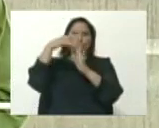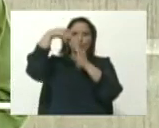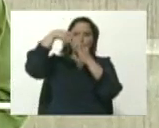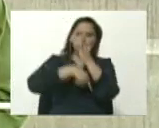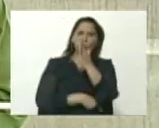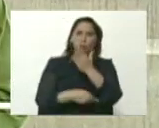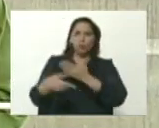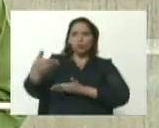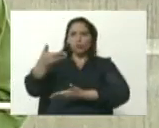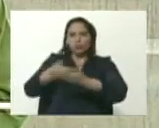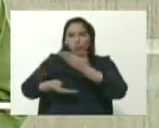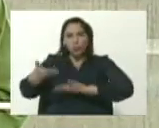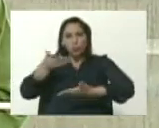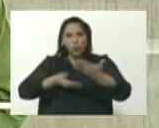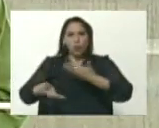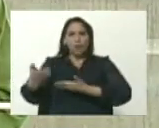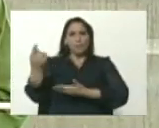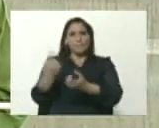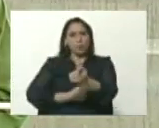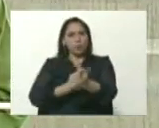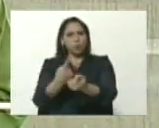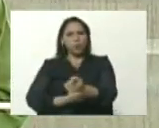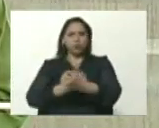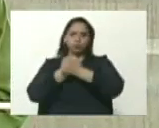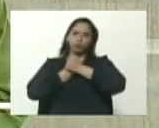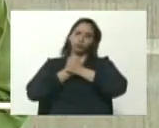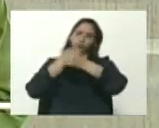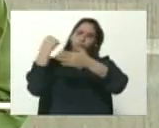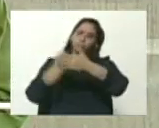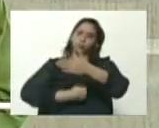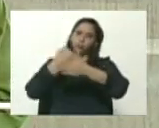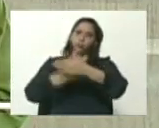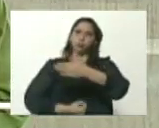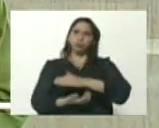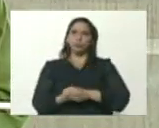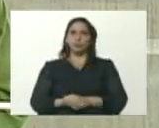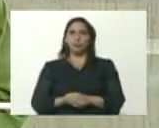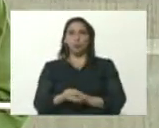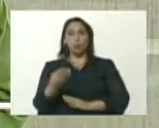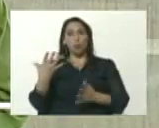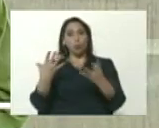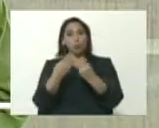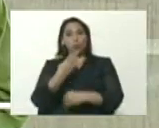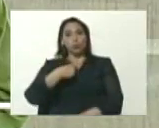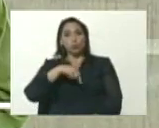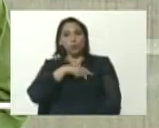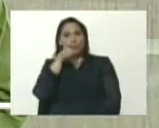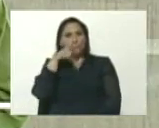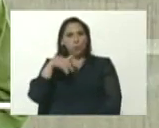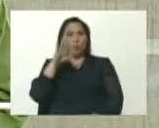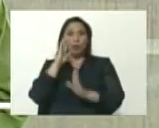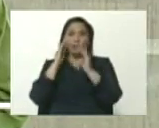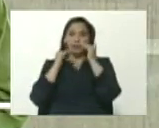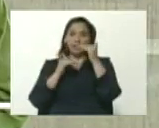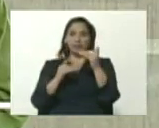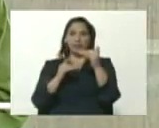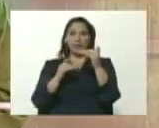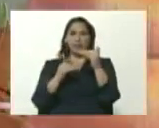de solidaridad, de hermandad, de amor, de lucha con nuestro pueblo. Atender al que